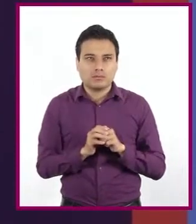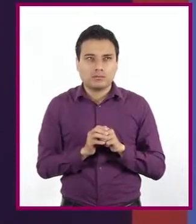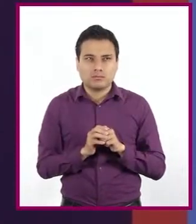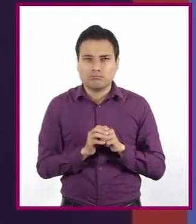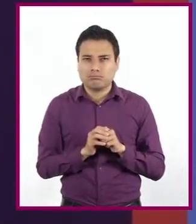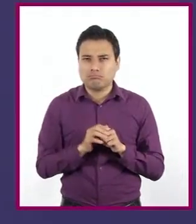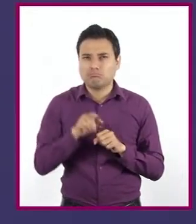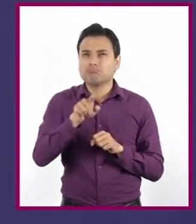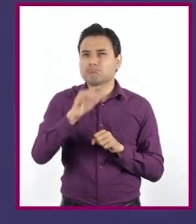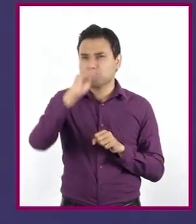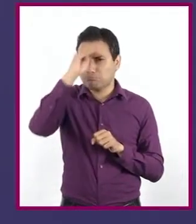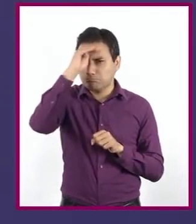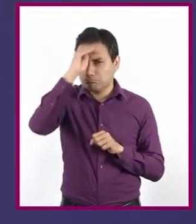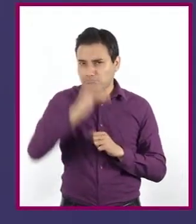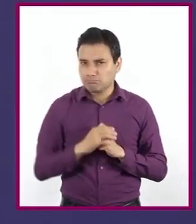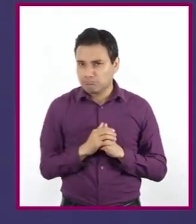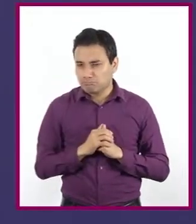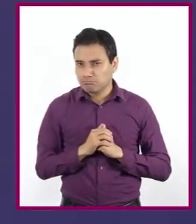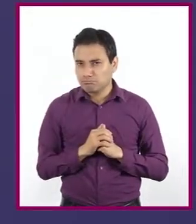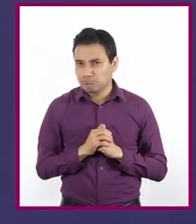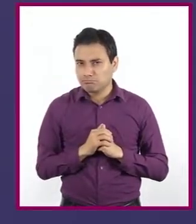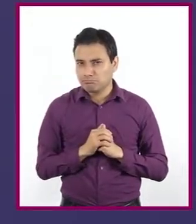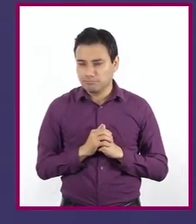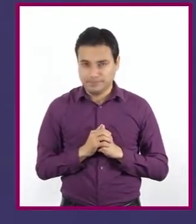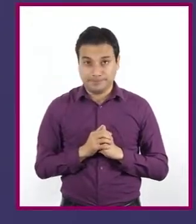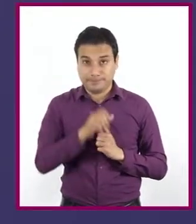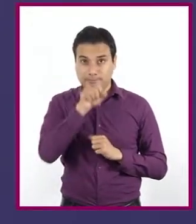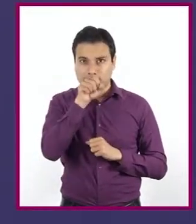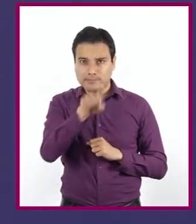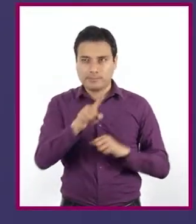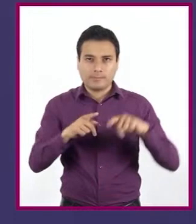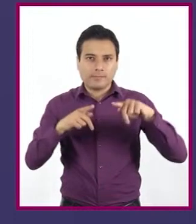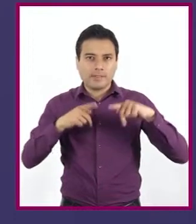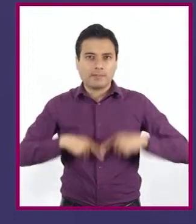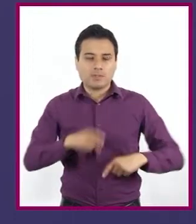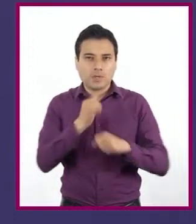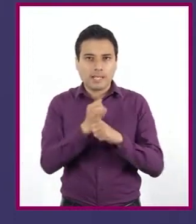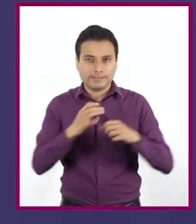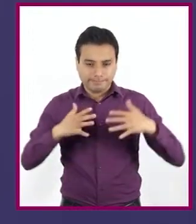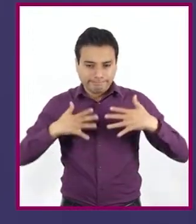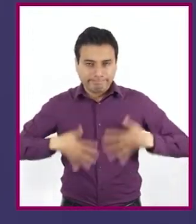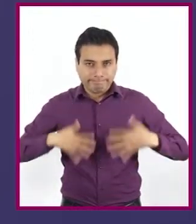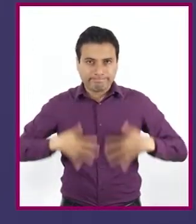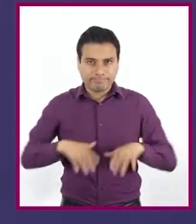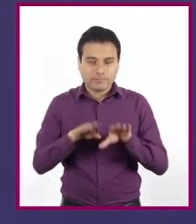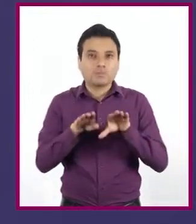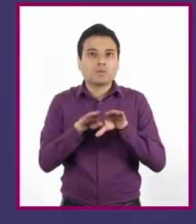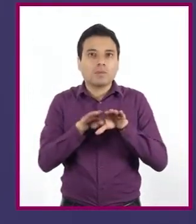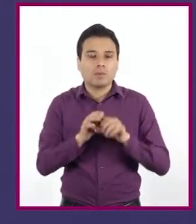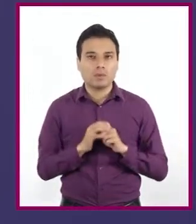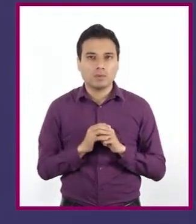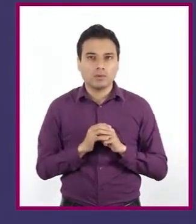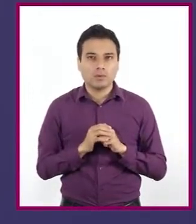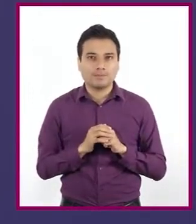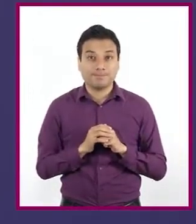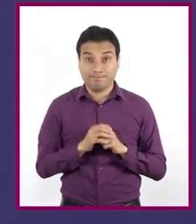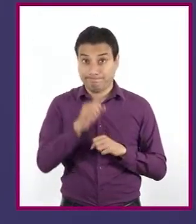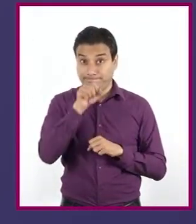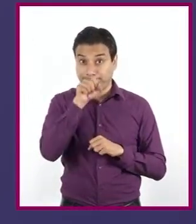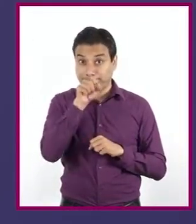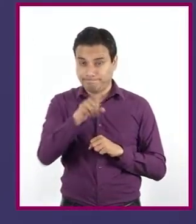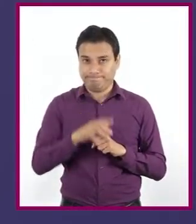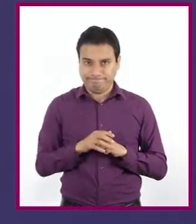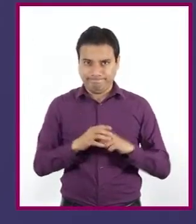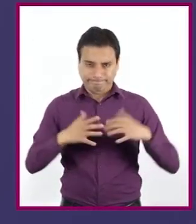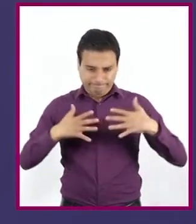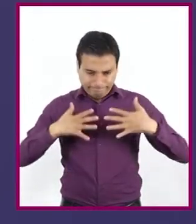ocurre? Además, ¿cómo deberán vestir los personajes? También reflexionaremos acerca de los elementos de